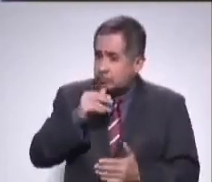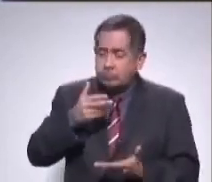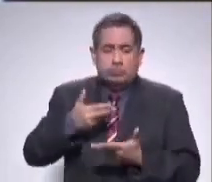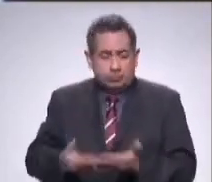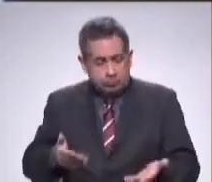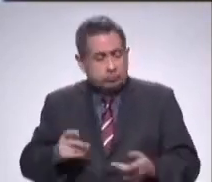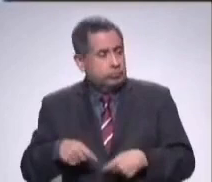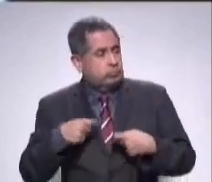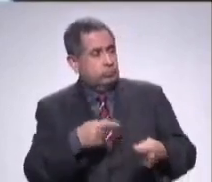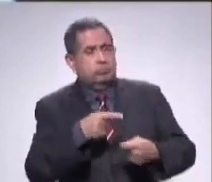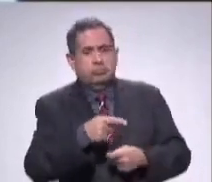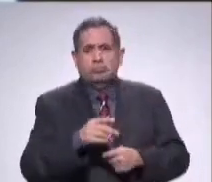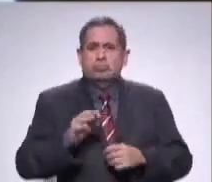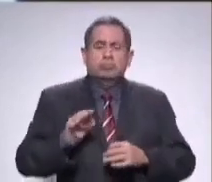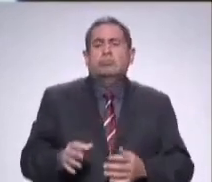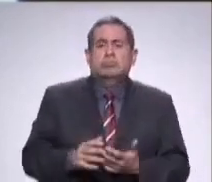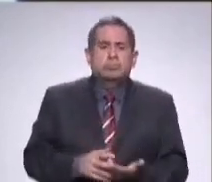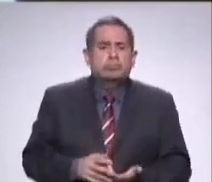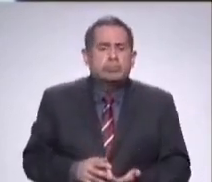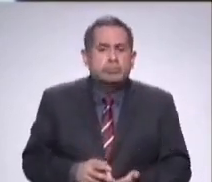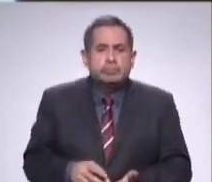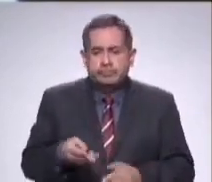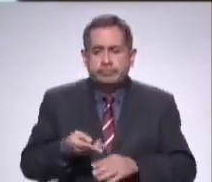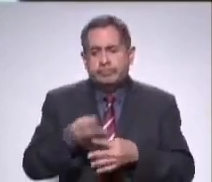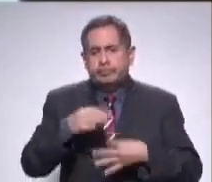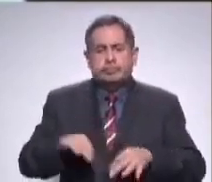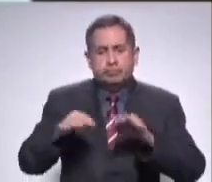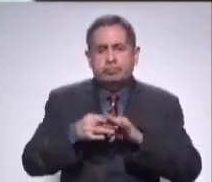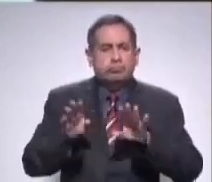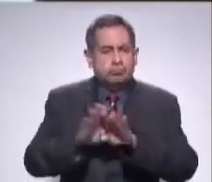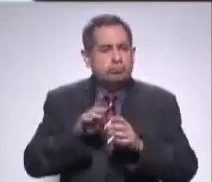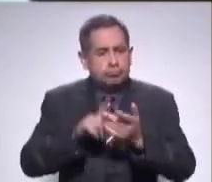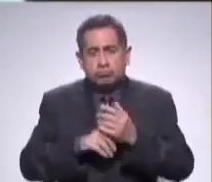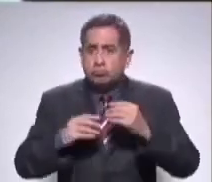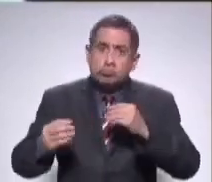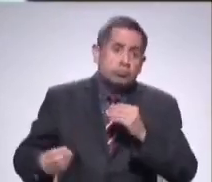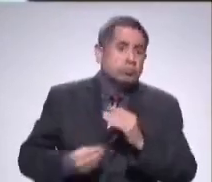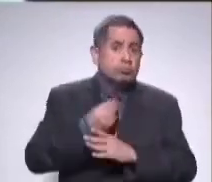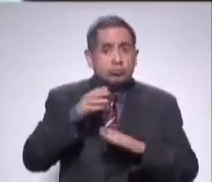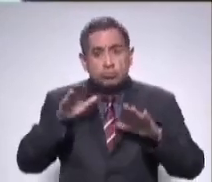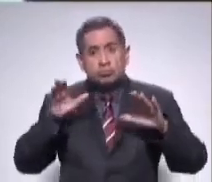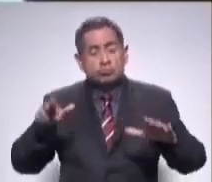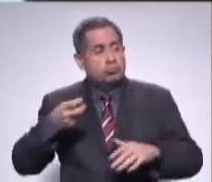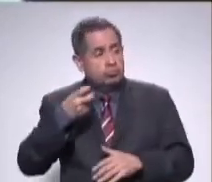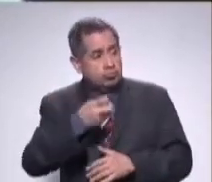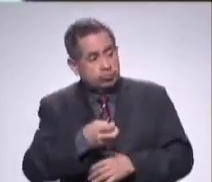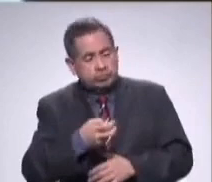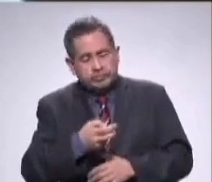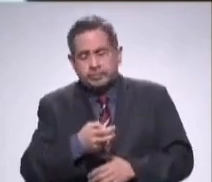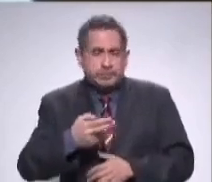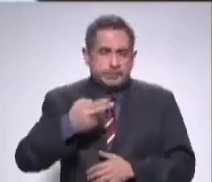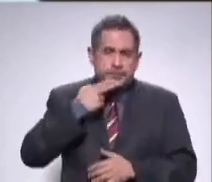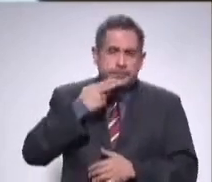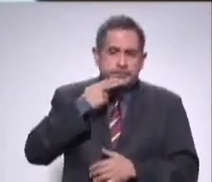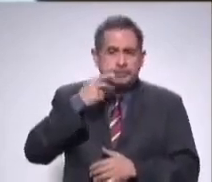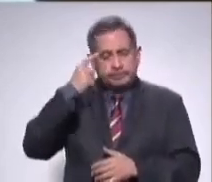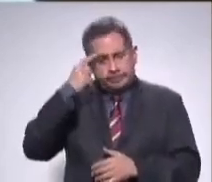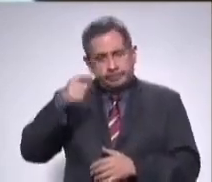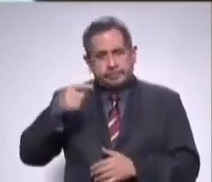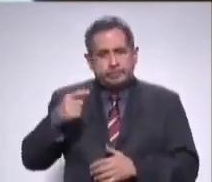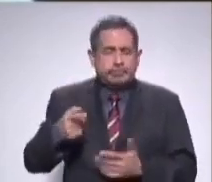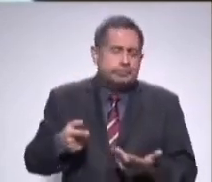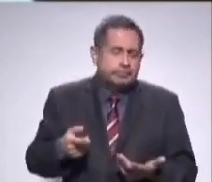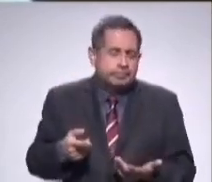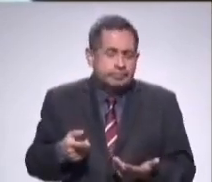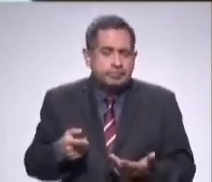es el caso de la importante obra que representa la construcción de un nuevo aeropuerto que contribuye, que constituye ahora en